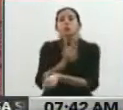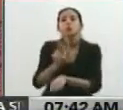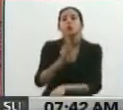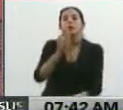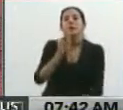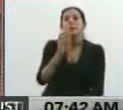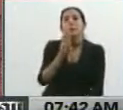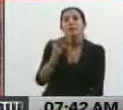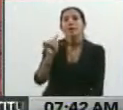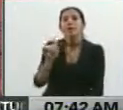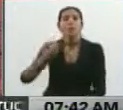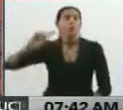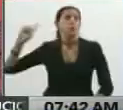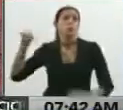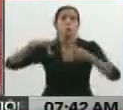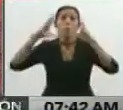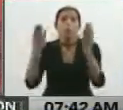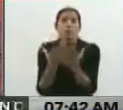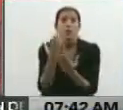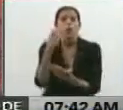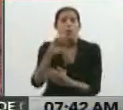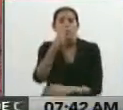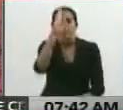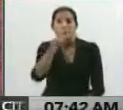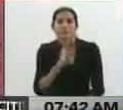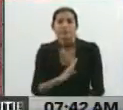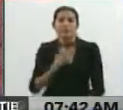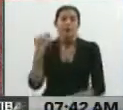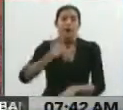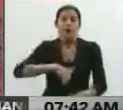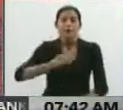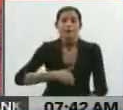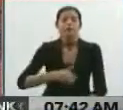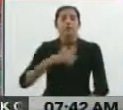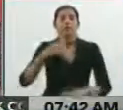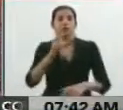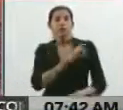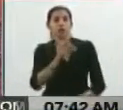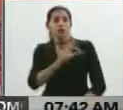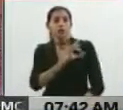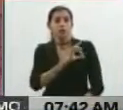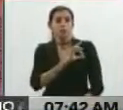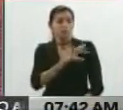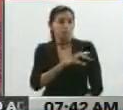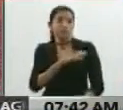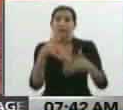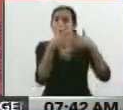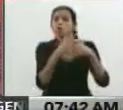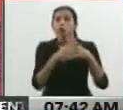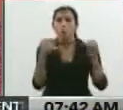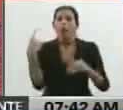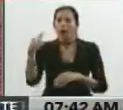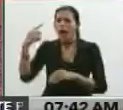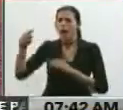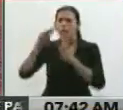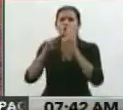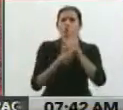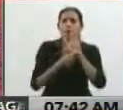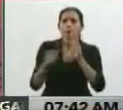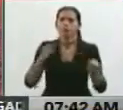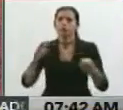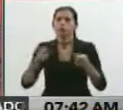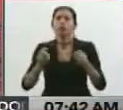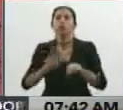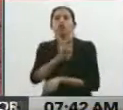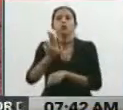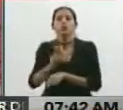globalizado colombia brasil argentina chile la misma eeuu todas tienen regulaciones aeronáutica o están comenzando